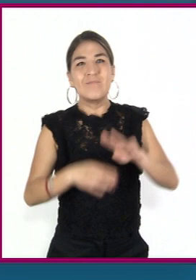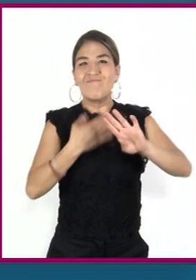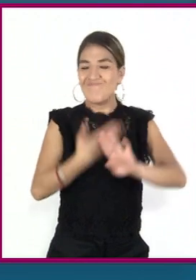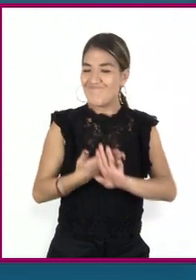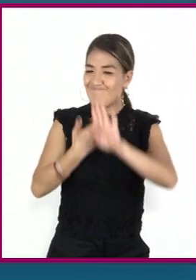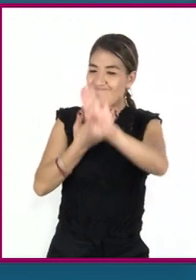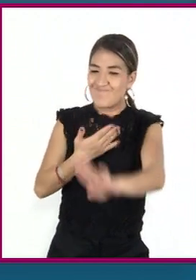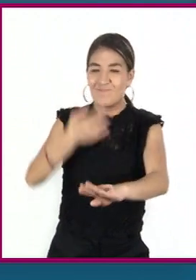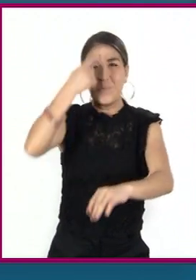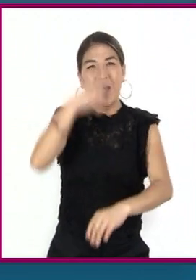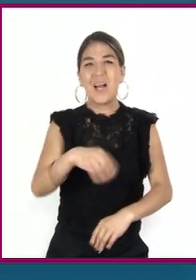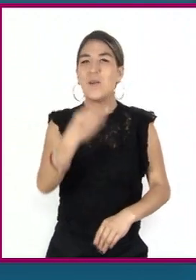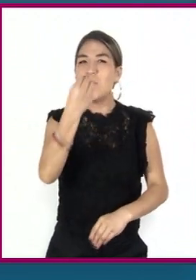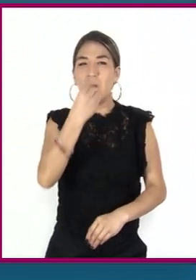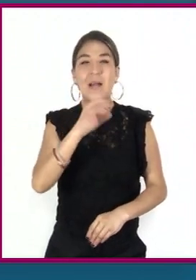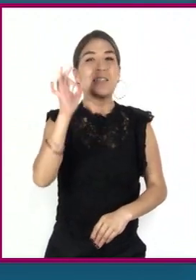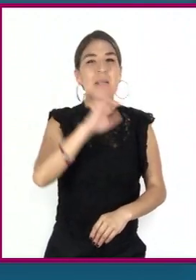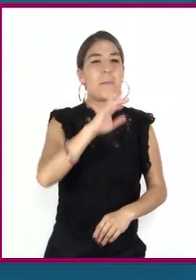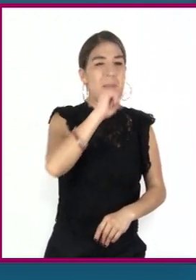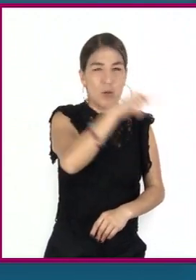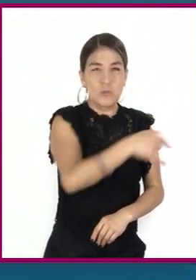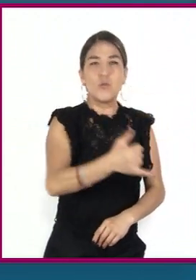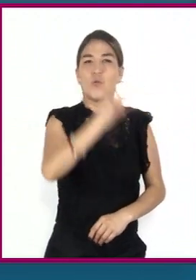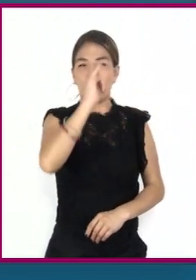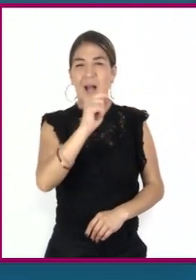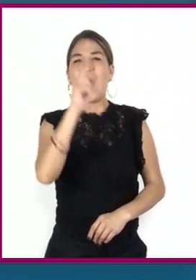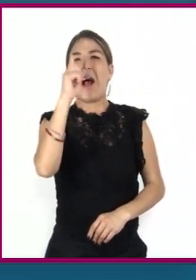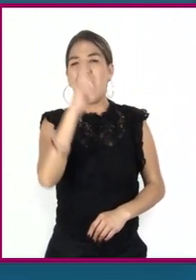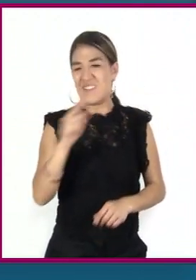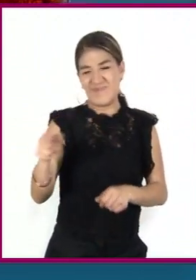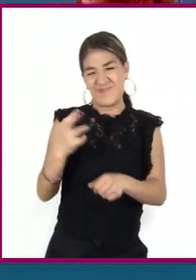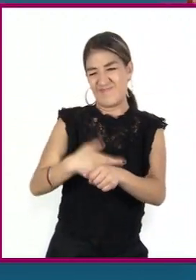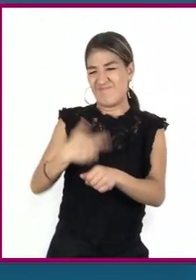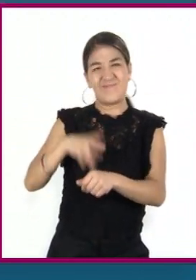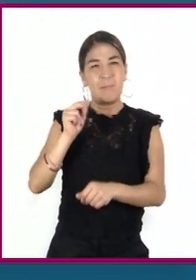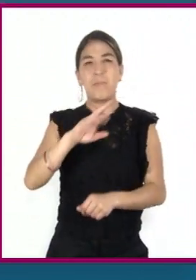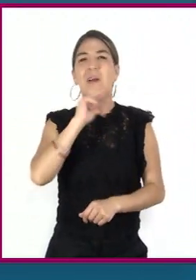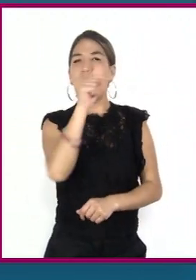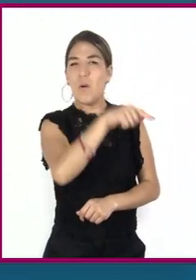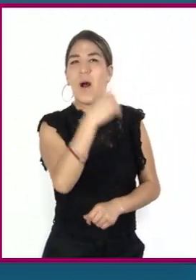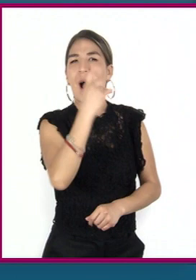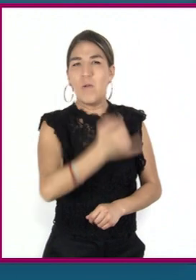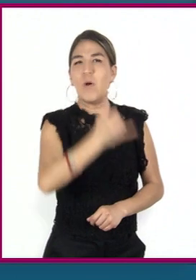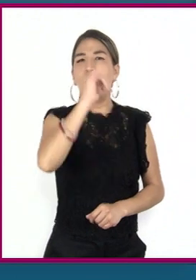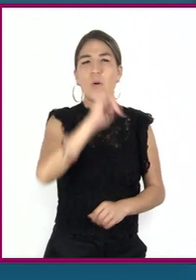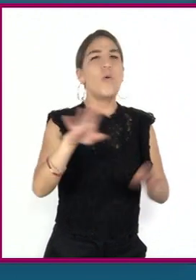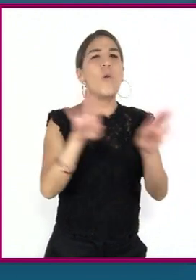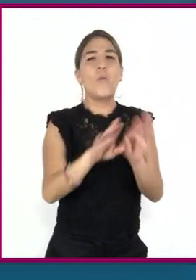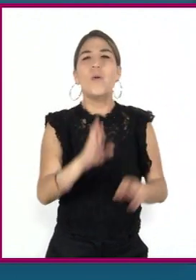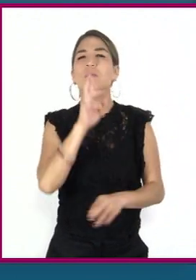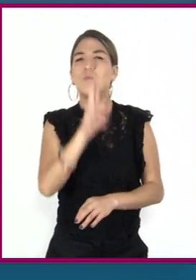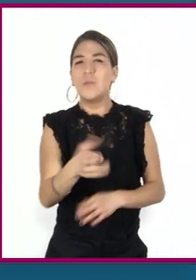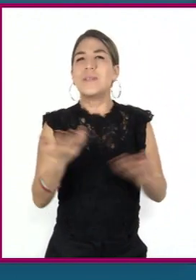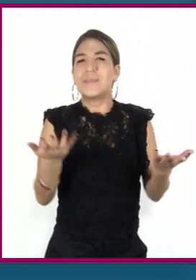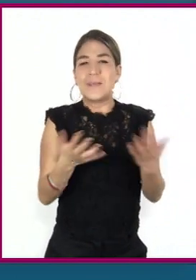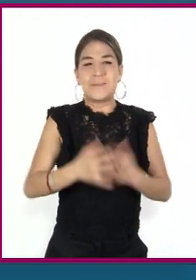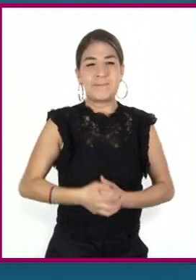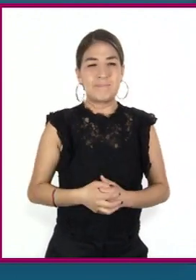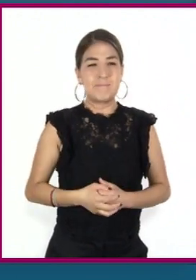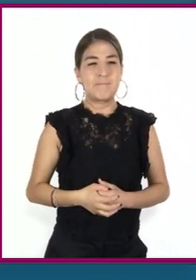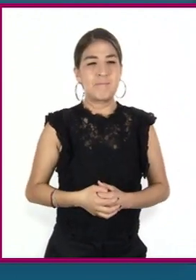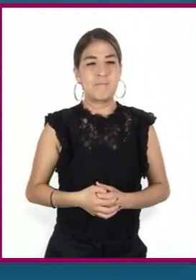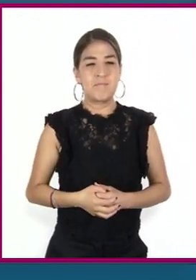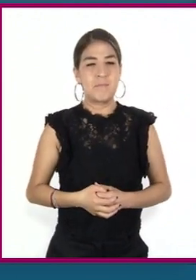consumir si tomaran en lugar de refresco agua simple potable? ¿Cómo lo resolverían?